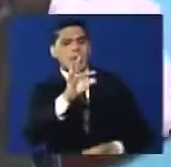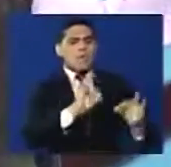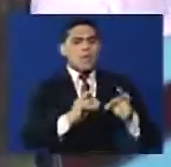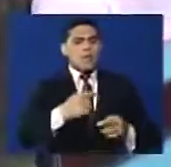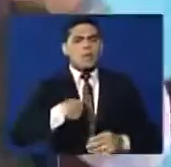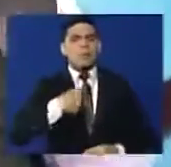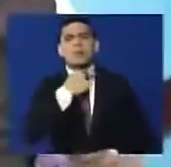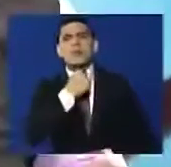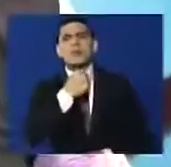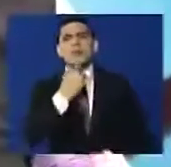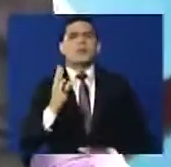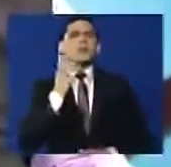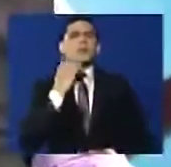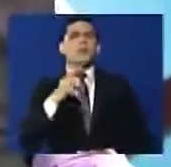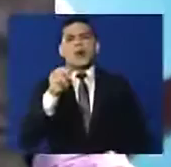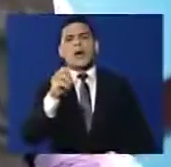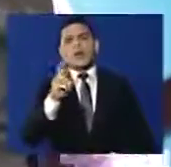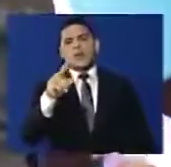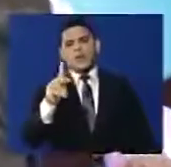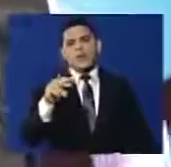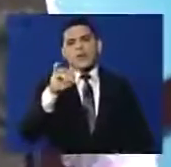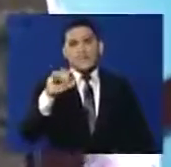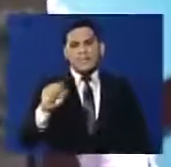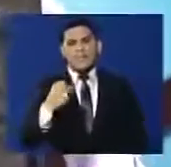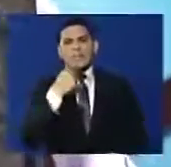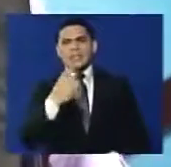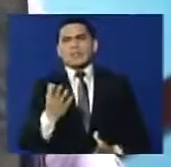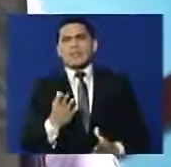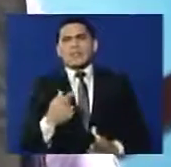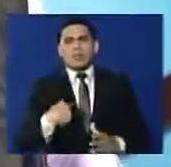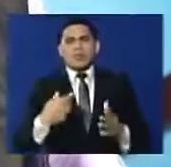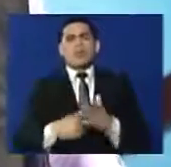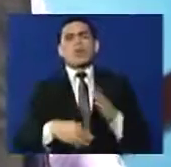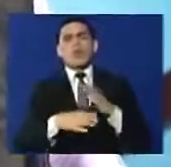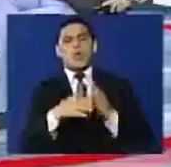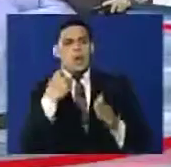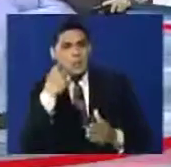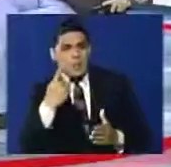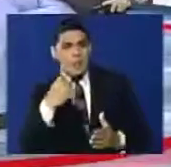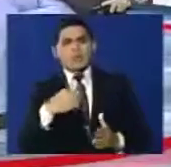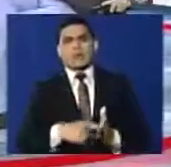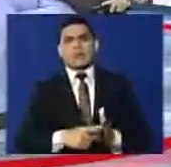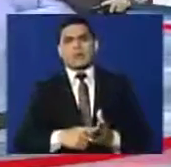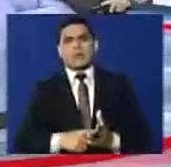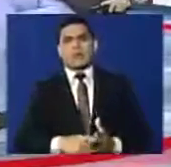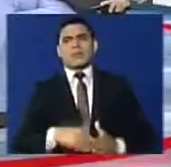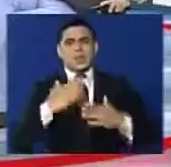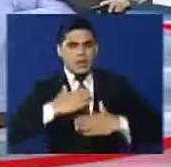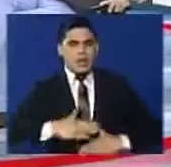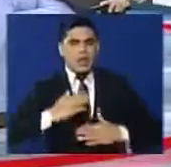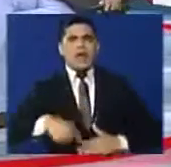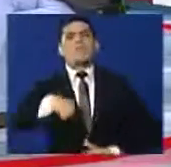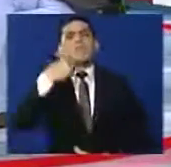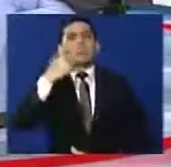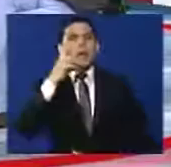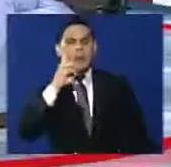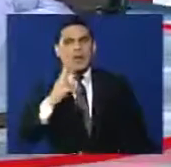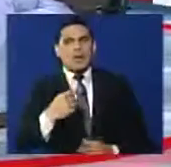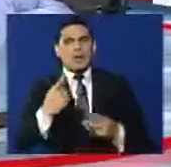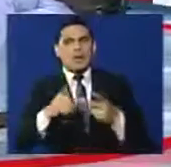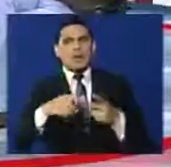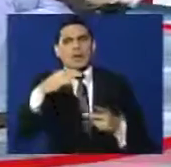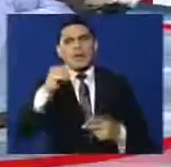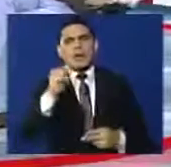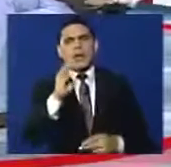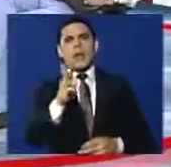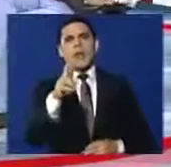ver esto. Yo voy a ver a Norky Batista hoy porque quiero hoy estoy erótico, quiero ir a ver Orgasmo. Relax. Y después de repente dice, quiero ver esta pieza de Cabruja